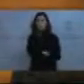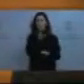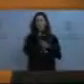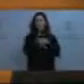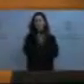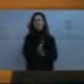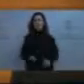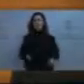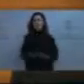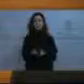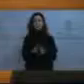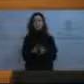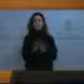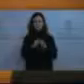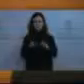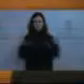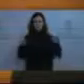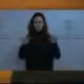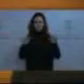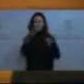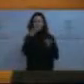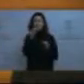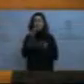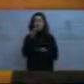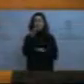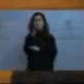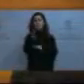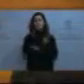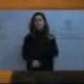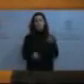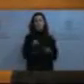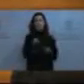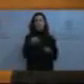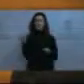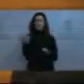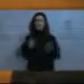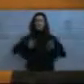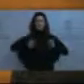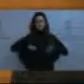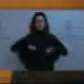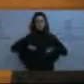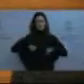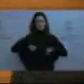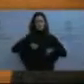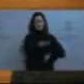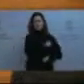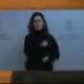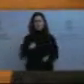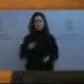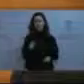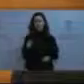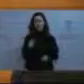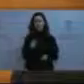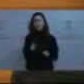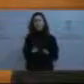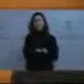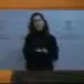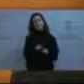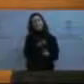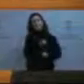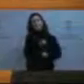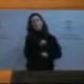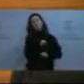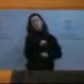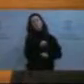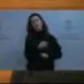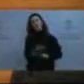más la trae a esta Cámara. Y si tiene que acudir a los tribunales, hágalo por iniciativa propia y no a remolque de lo que le vamos contando en el Parlamento. Pero